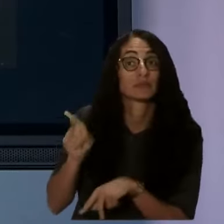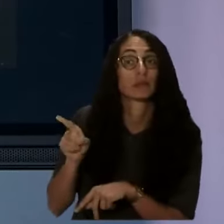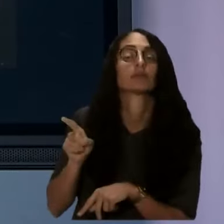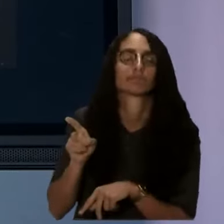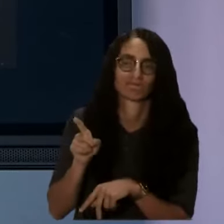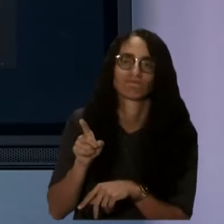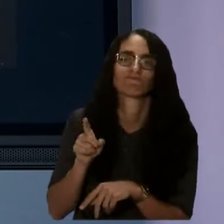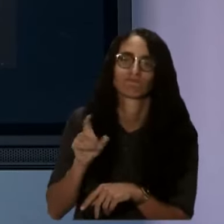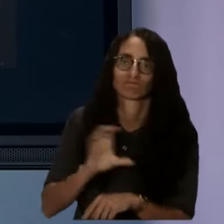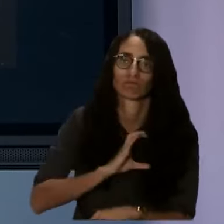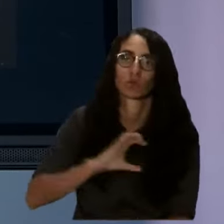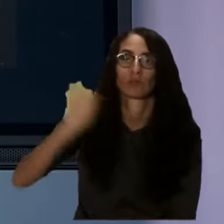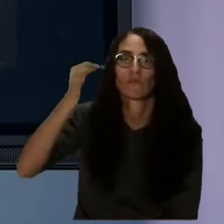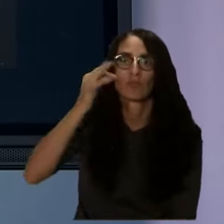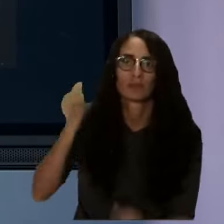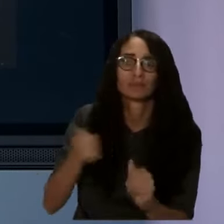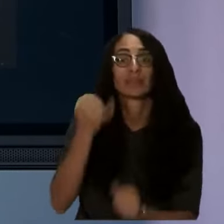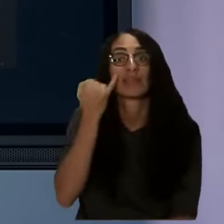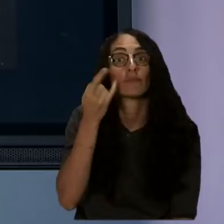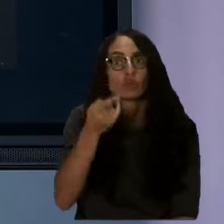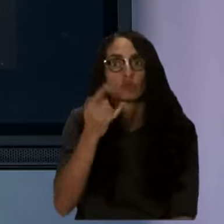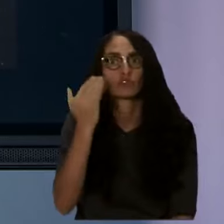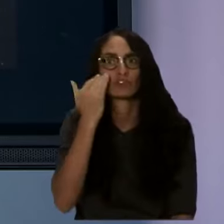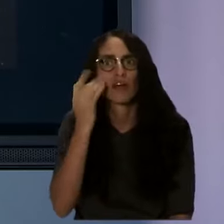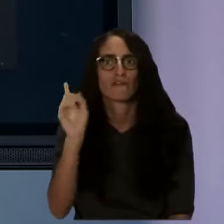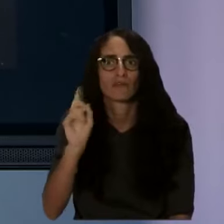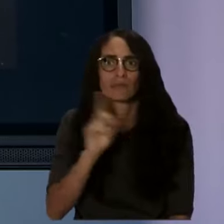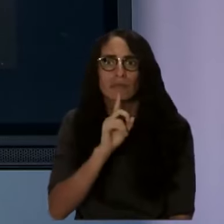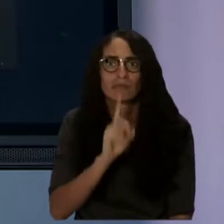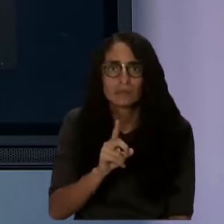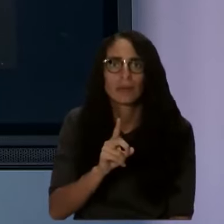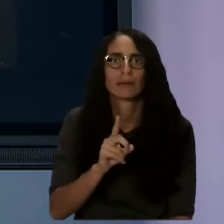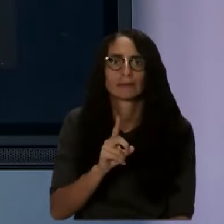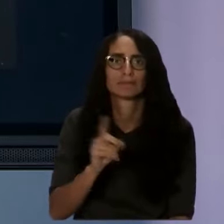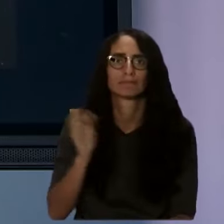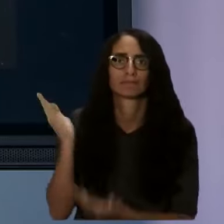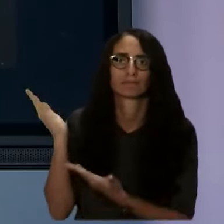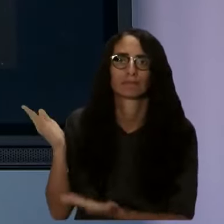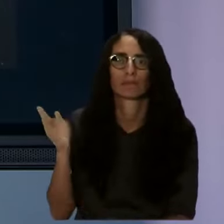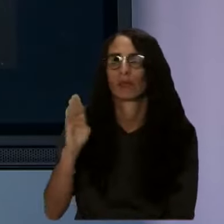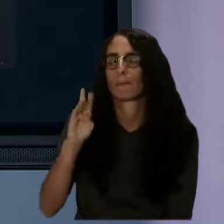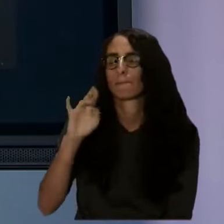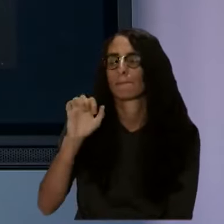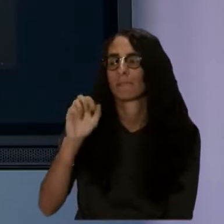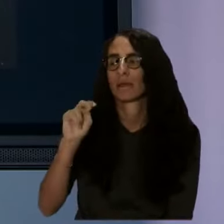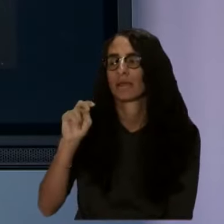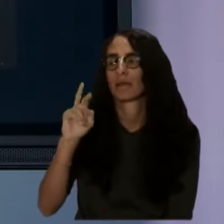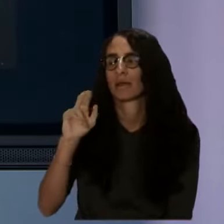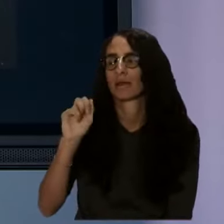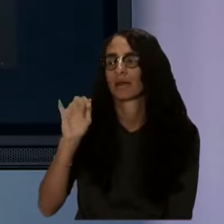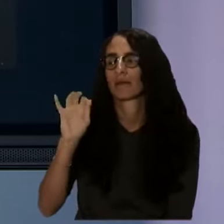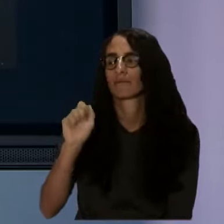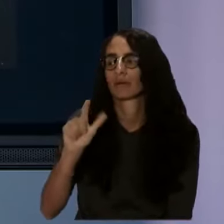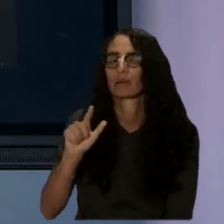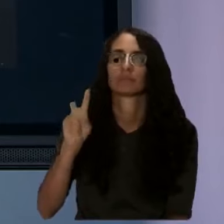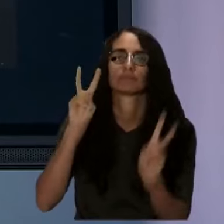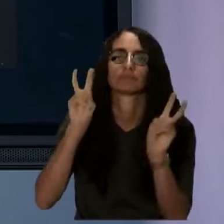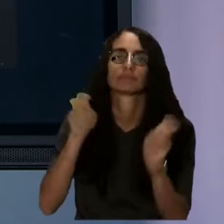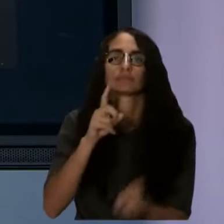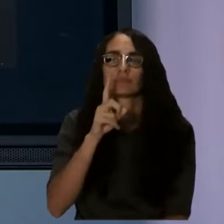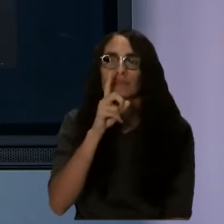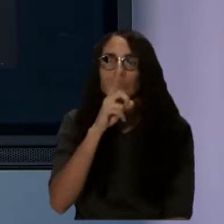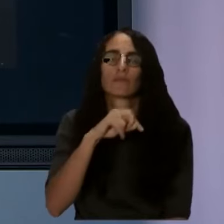buscado por las autoridades federales si usted tiene información que conduzca al arresto de este individuo Brian Rafael mejor conocido como gemelo